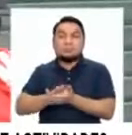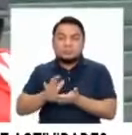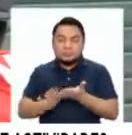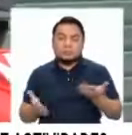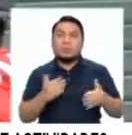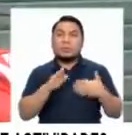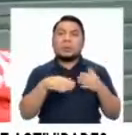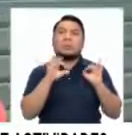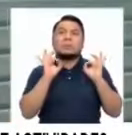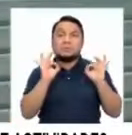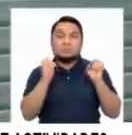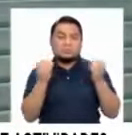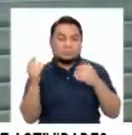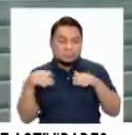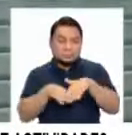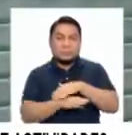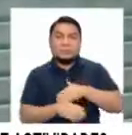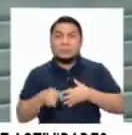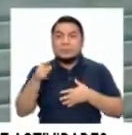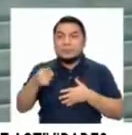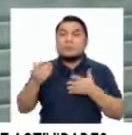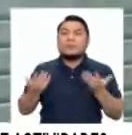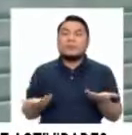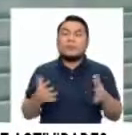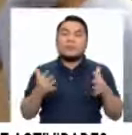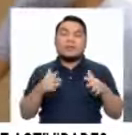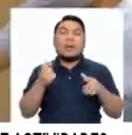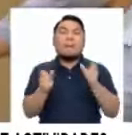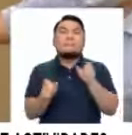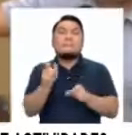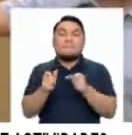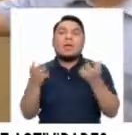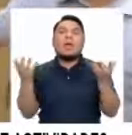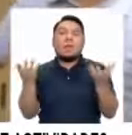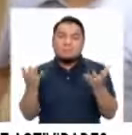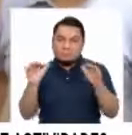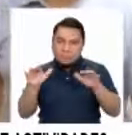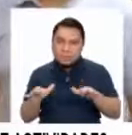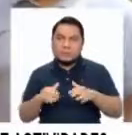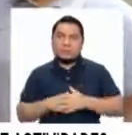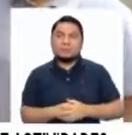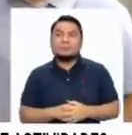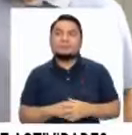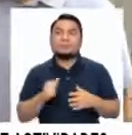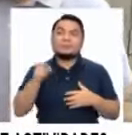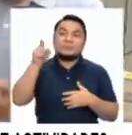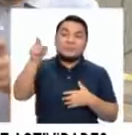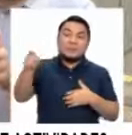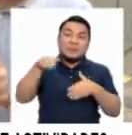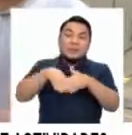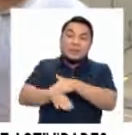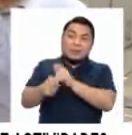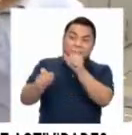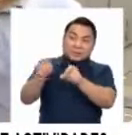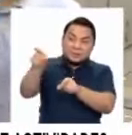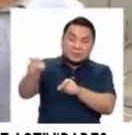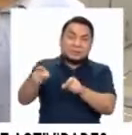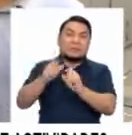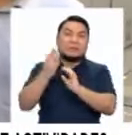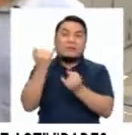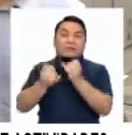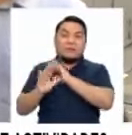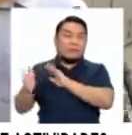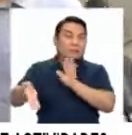se cumplían a cabalidad. El aforo se redujo. Tiene que esperar a que salgan los clientes que están adentro para poder, se le desinfecta y se le